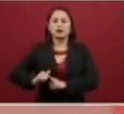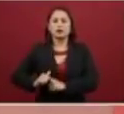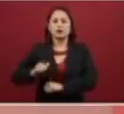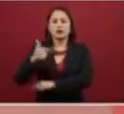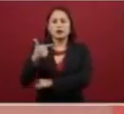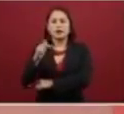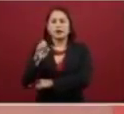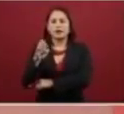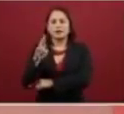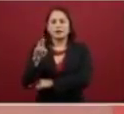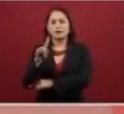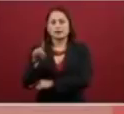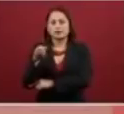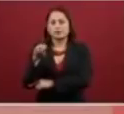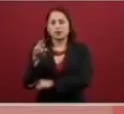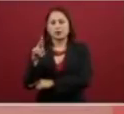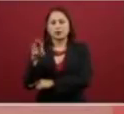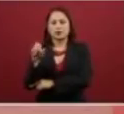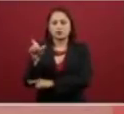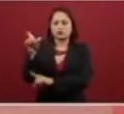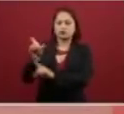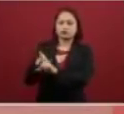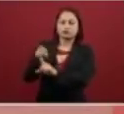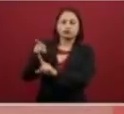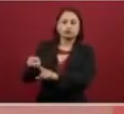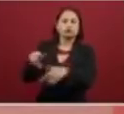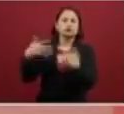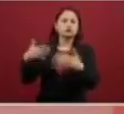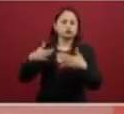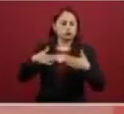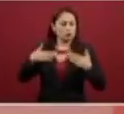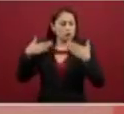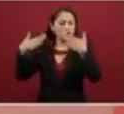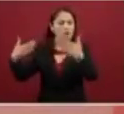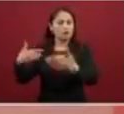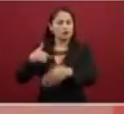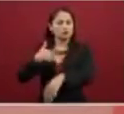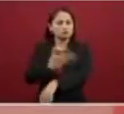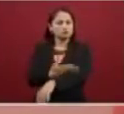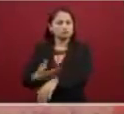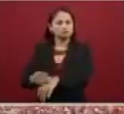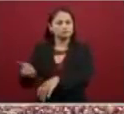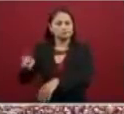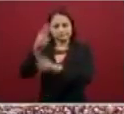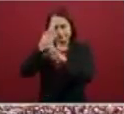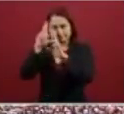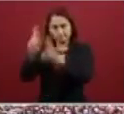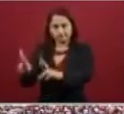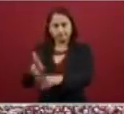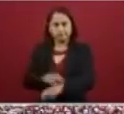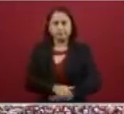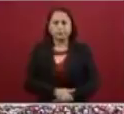hombre íntegro y le tengo confianza como ciudadano.